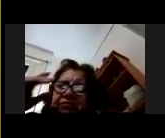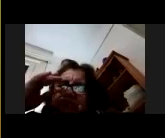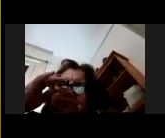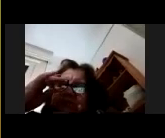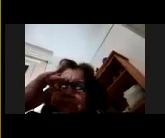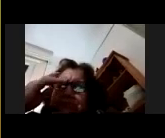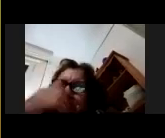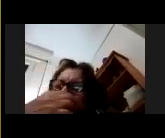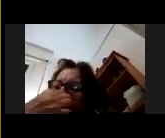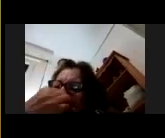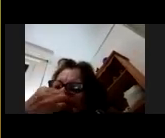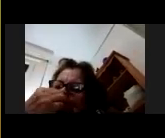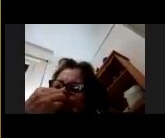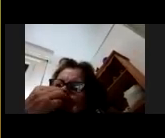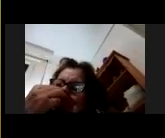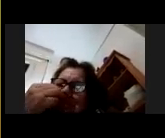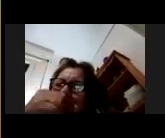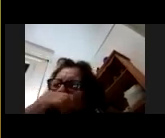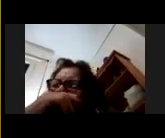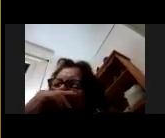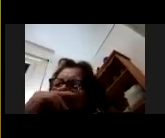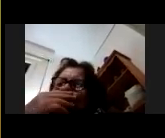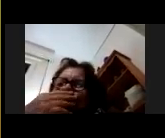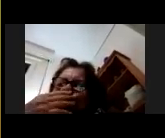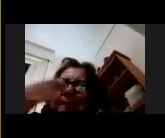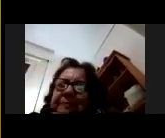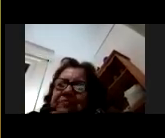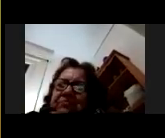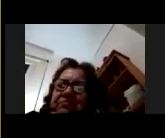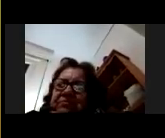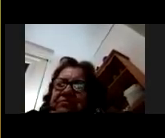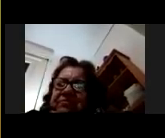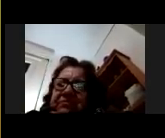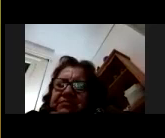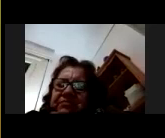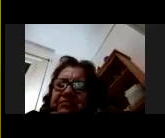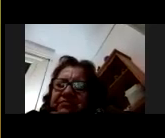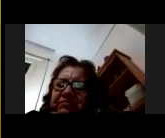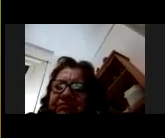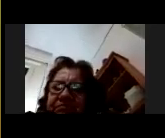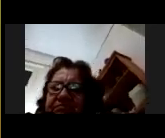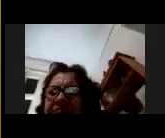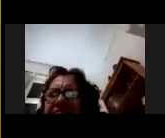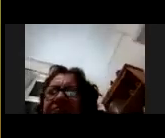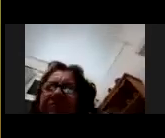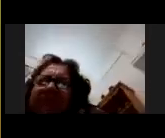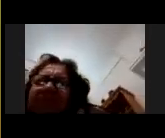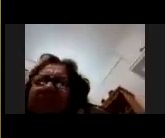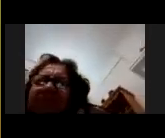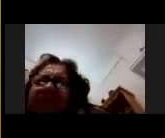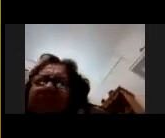esta es una de las más codiciadas allá. La cotinga blanca. Que al principio la vimos como a 300 metros de distancia y